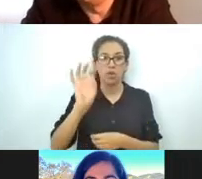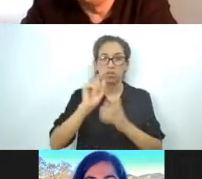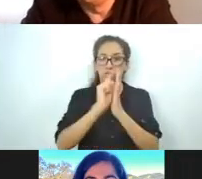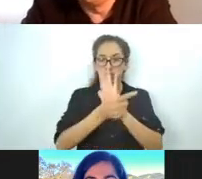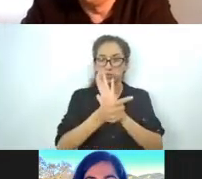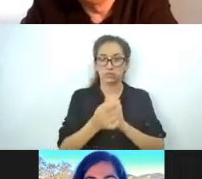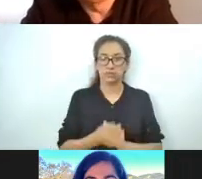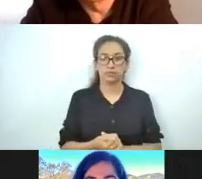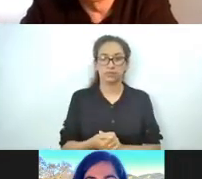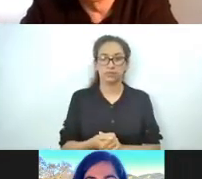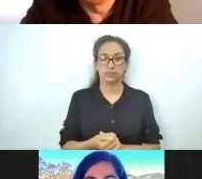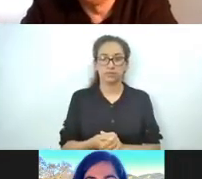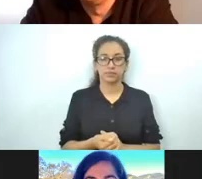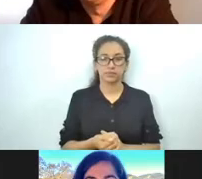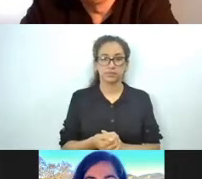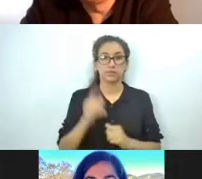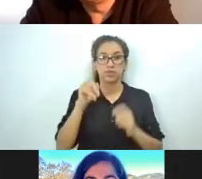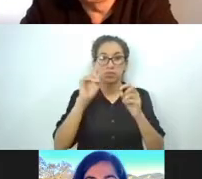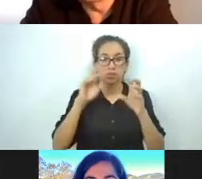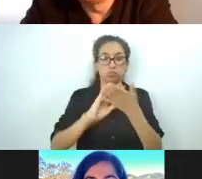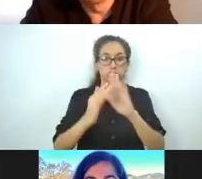¿no? En una población de estudio,